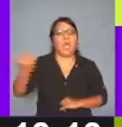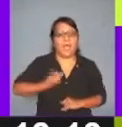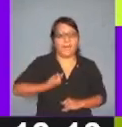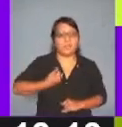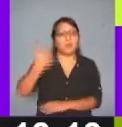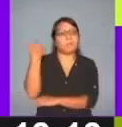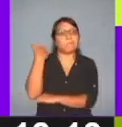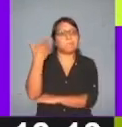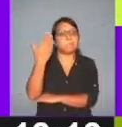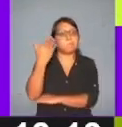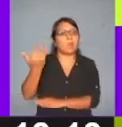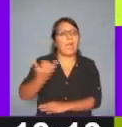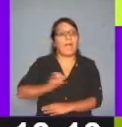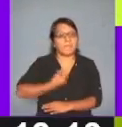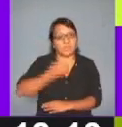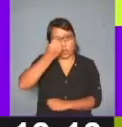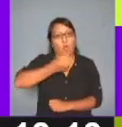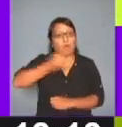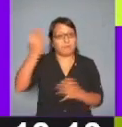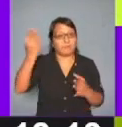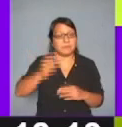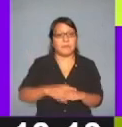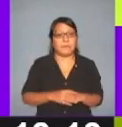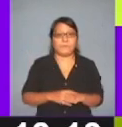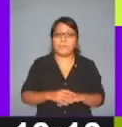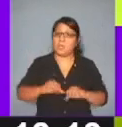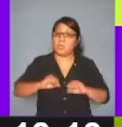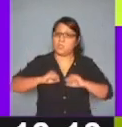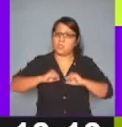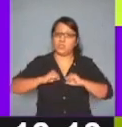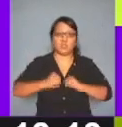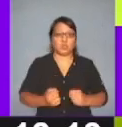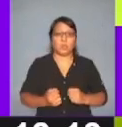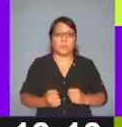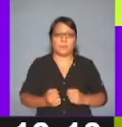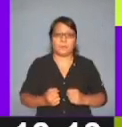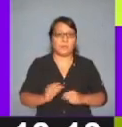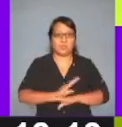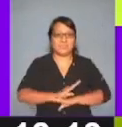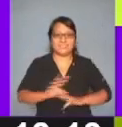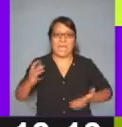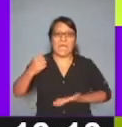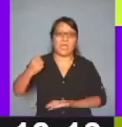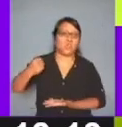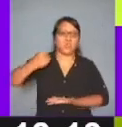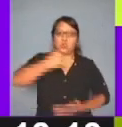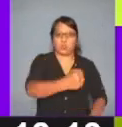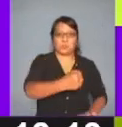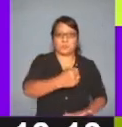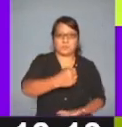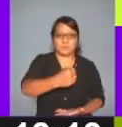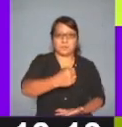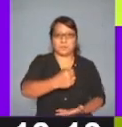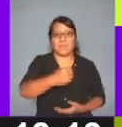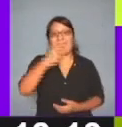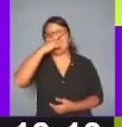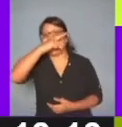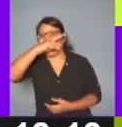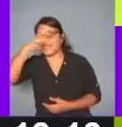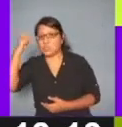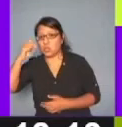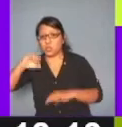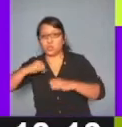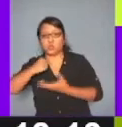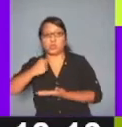prensa que que habían suspendido la aplicación de los subsidios nacionales al transporte del interior